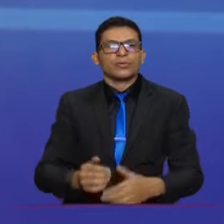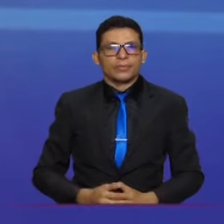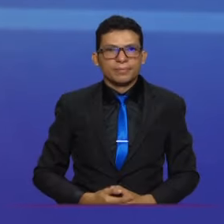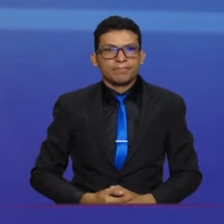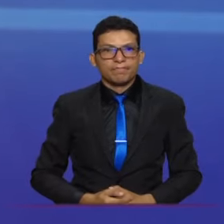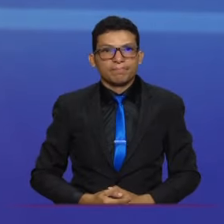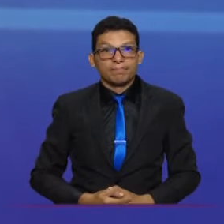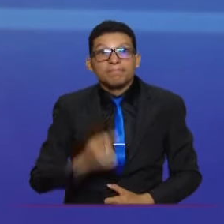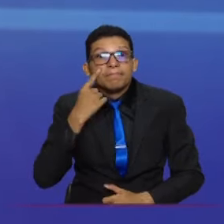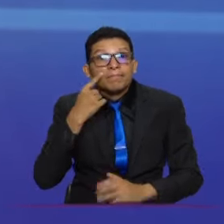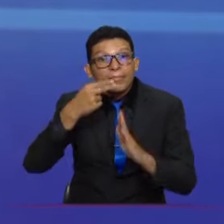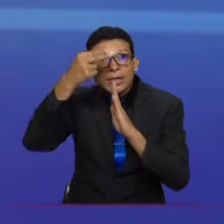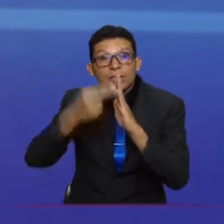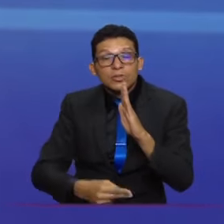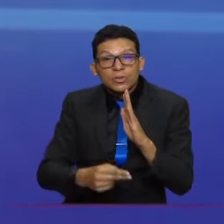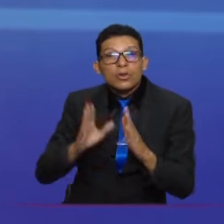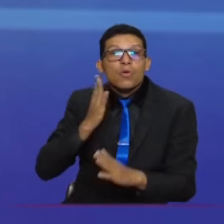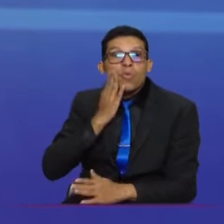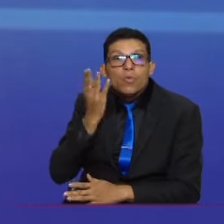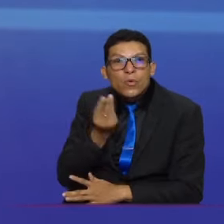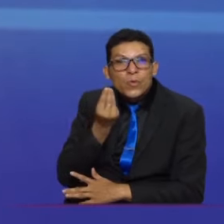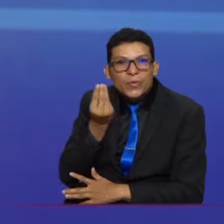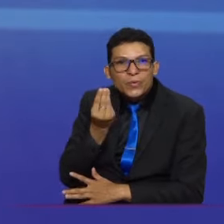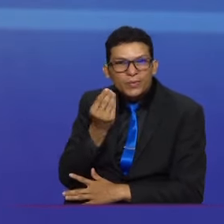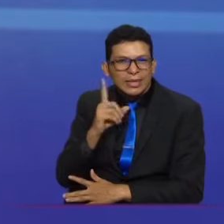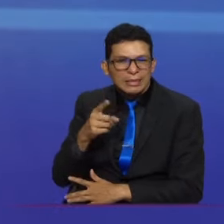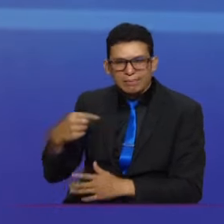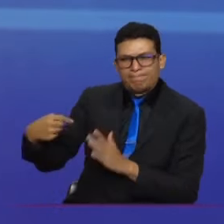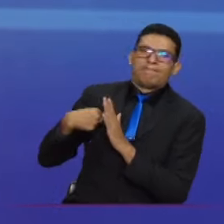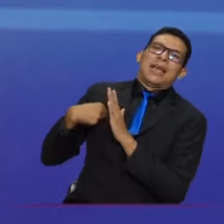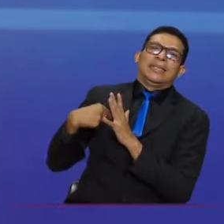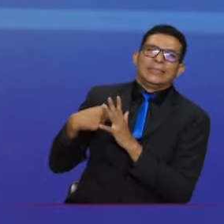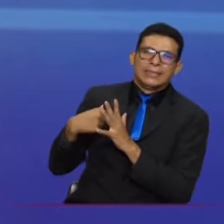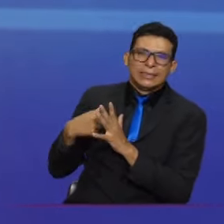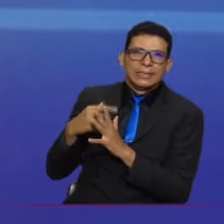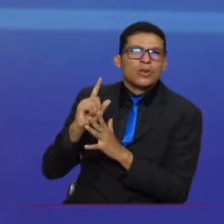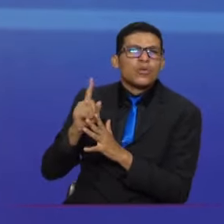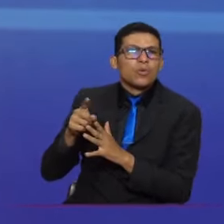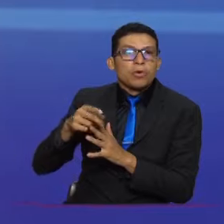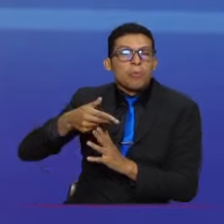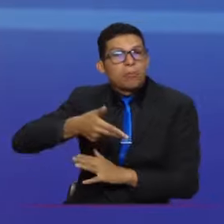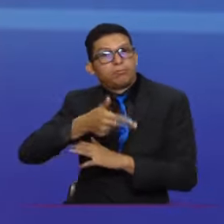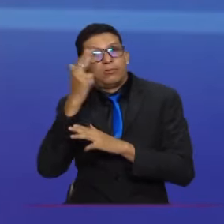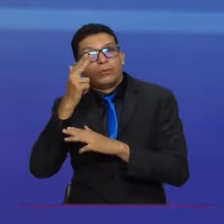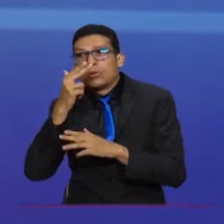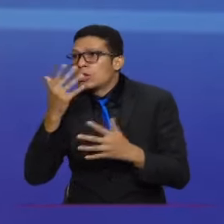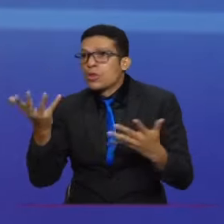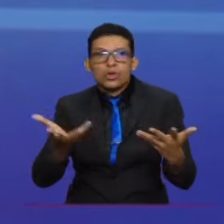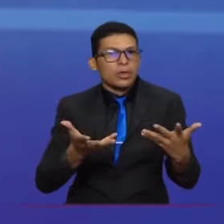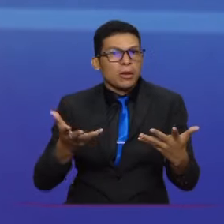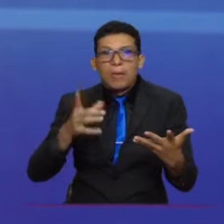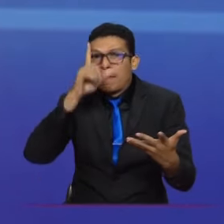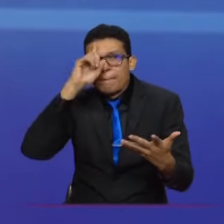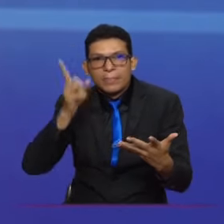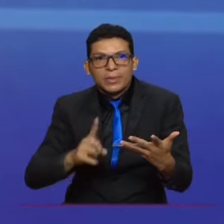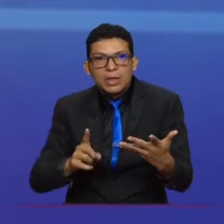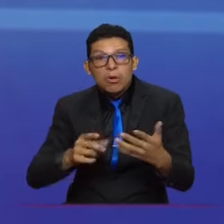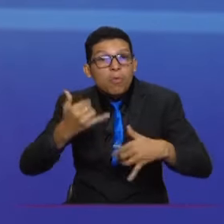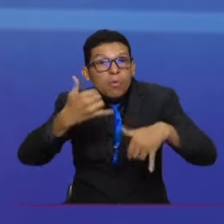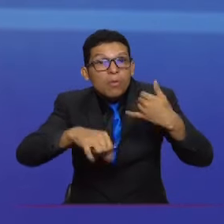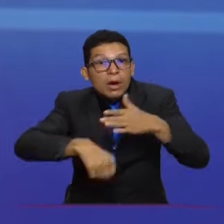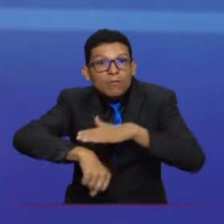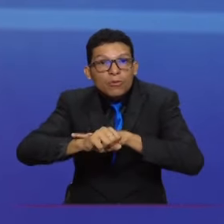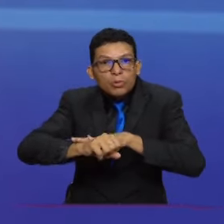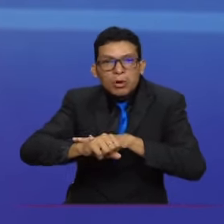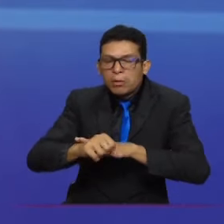Esta es la historia de un adolescente herido por una bala perdida mientras jugaba en una cancha en el oriente de Cali. Pasó del salón